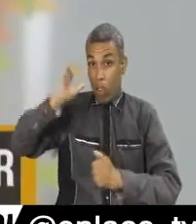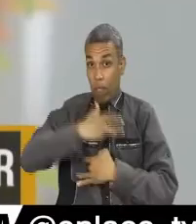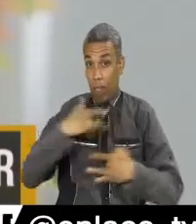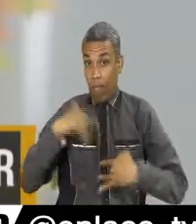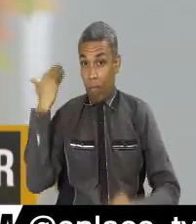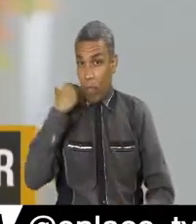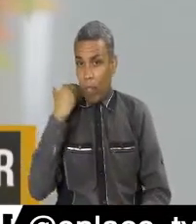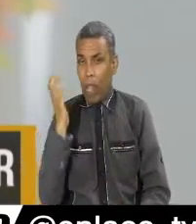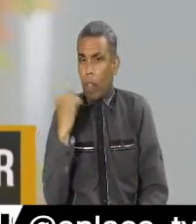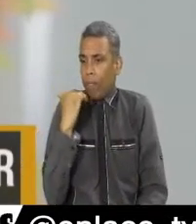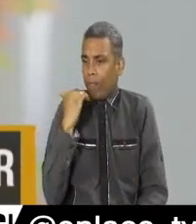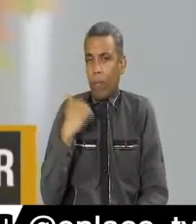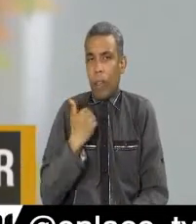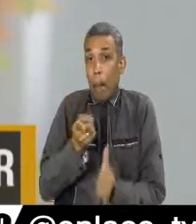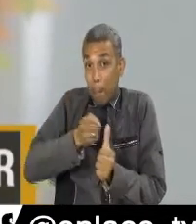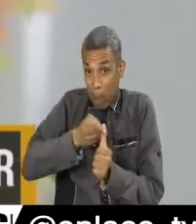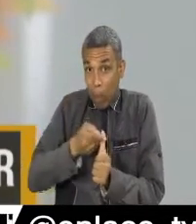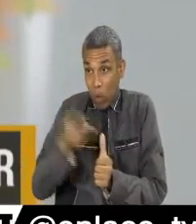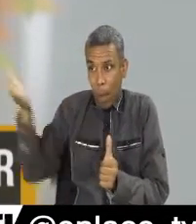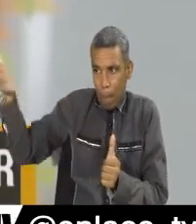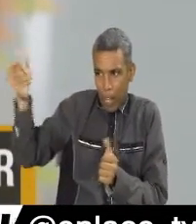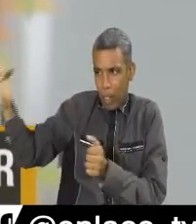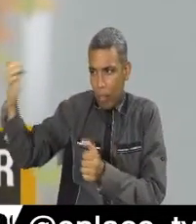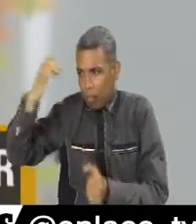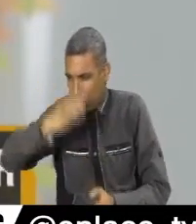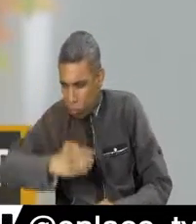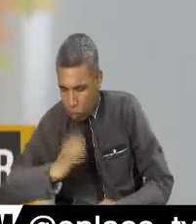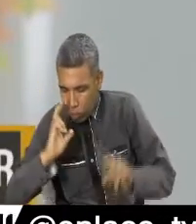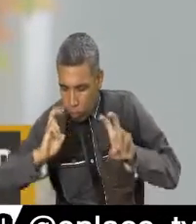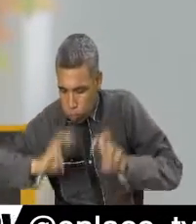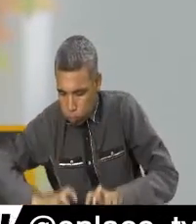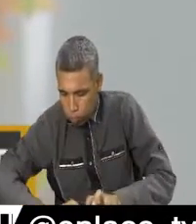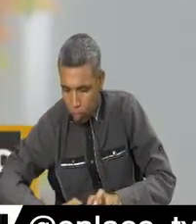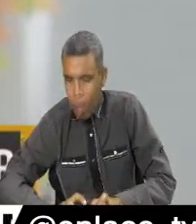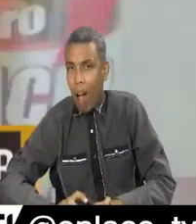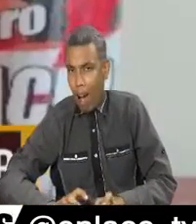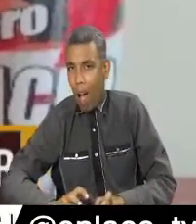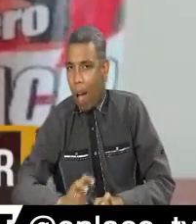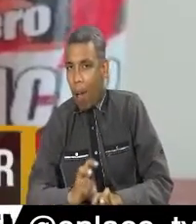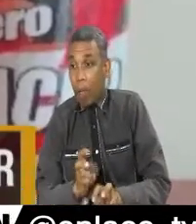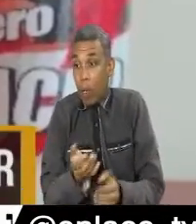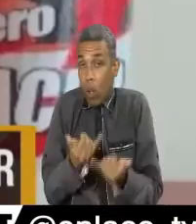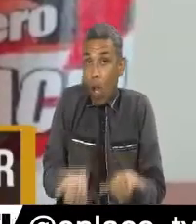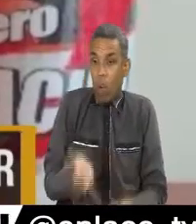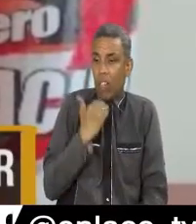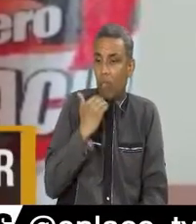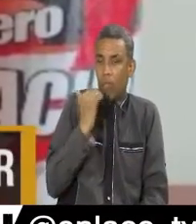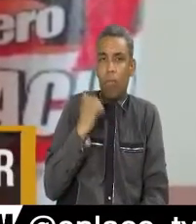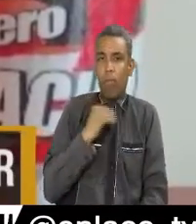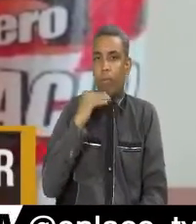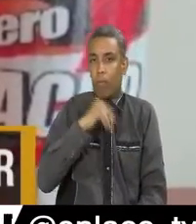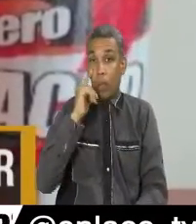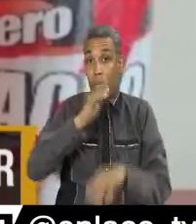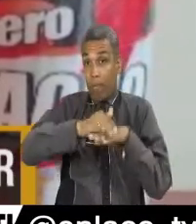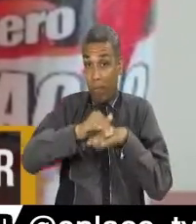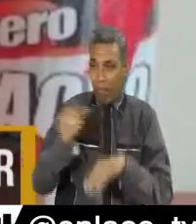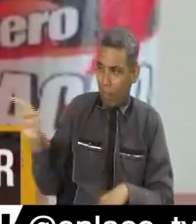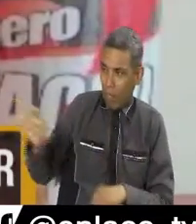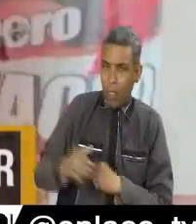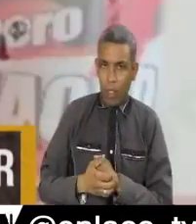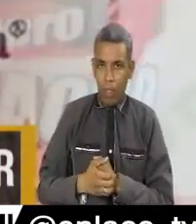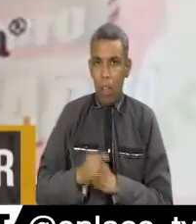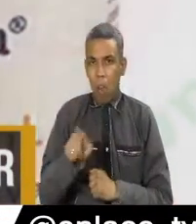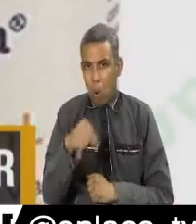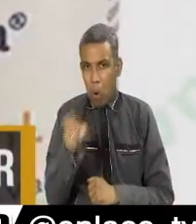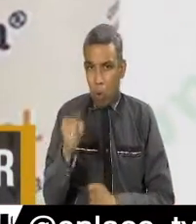tanto no pase por los laboratorios de INVIMA y no se sepa realmente qué es lo que contiene, no se debe consumir. El potencializador Meromacho, el